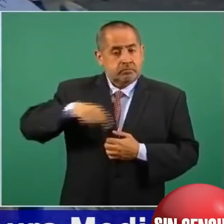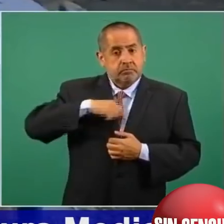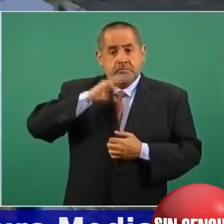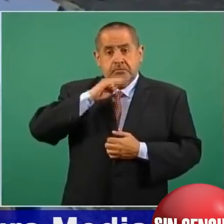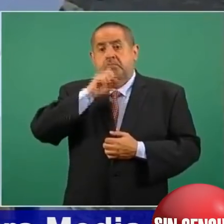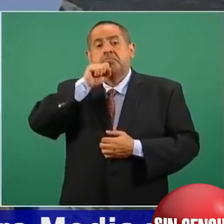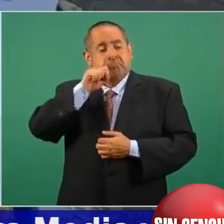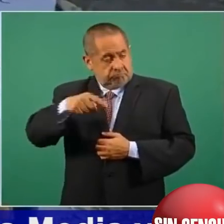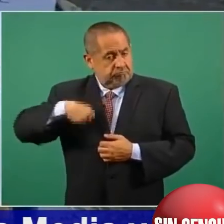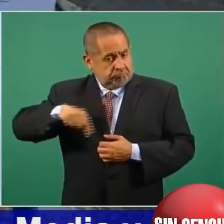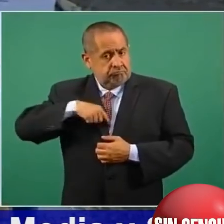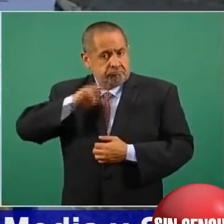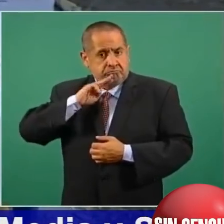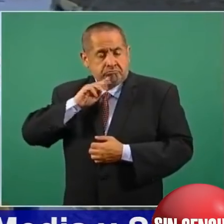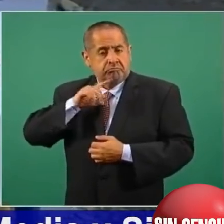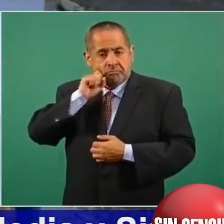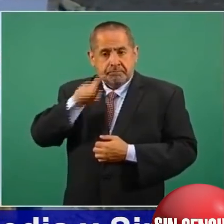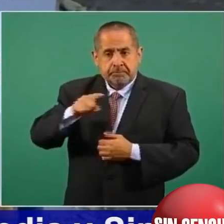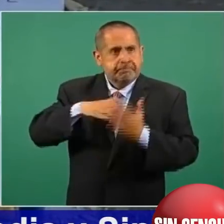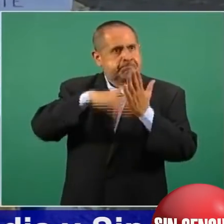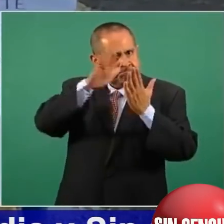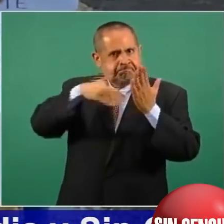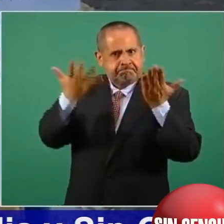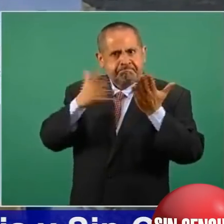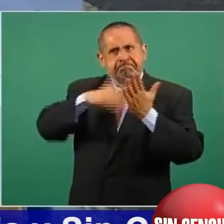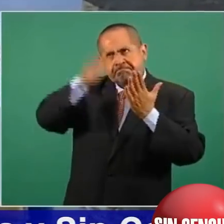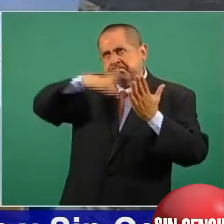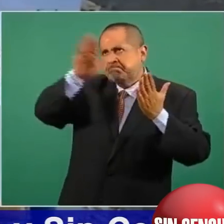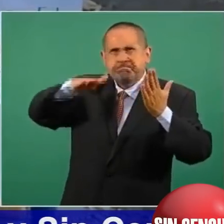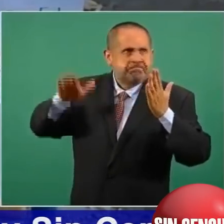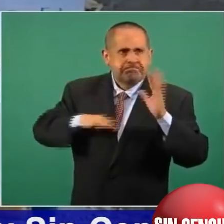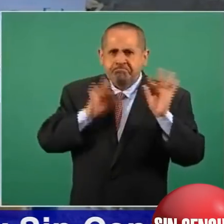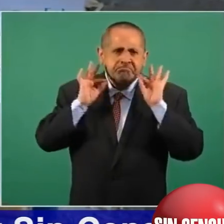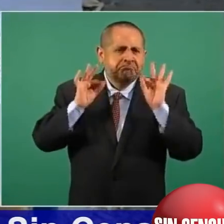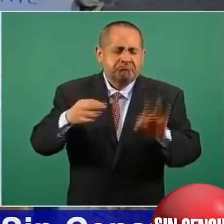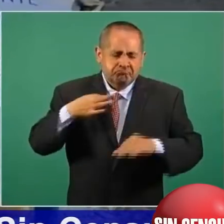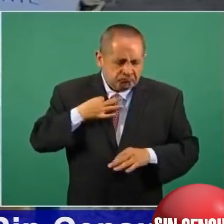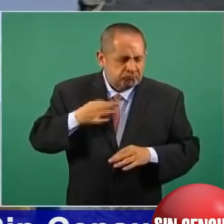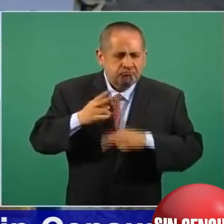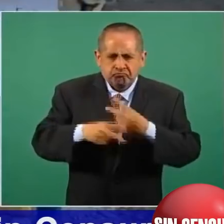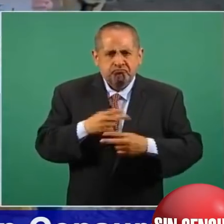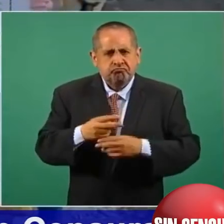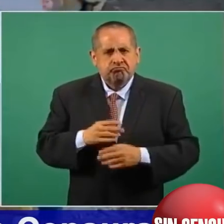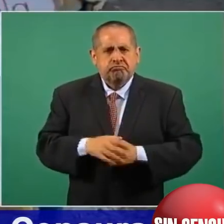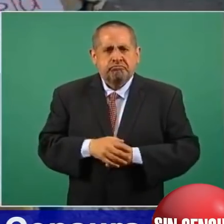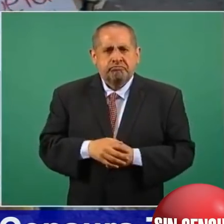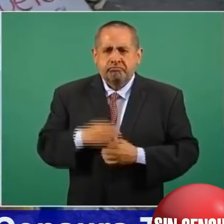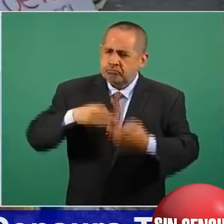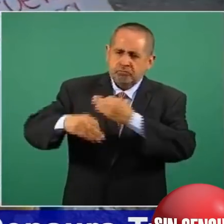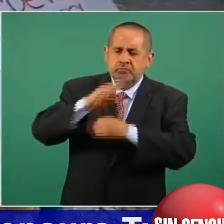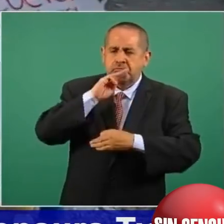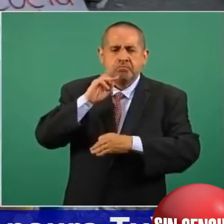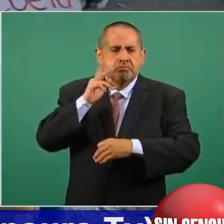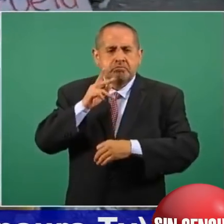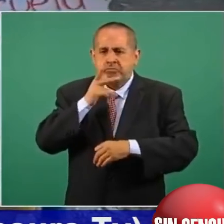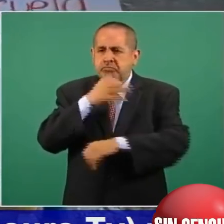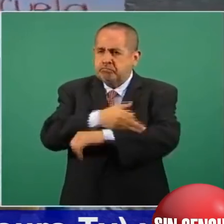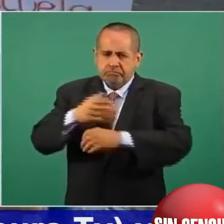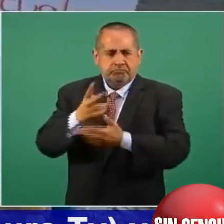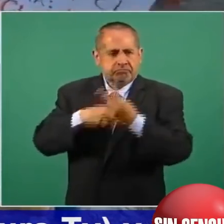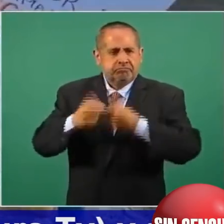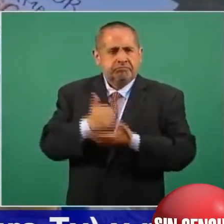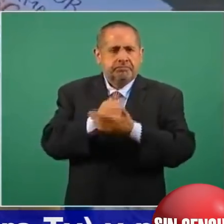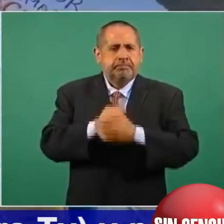de familia, nosotros nos encargamos de pintar todo. Sí. Con las madres, todas las madres de familia vinimos y pintamos.